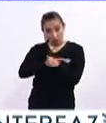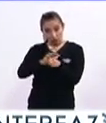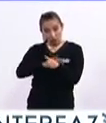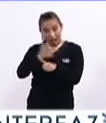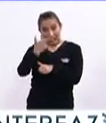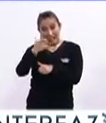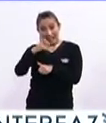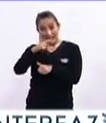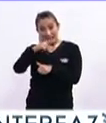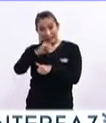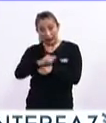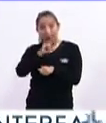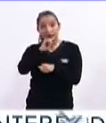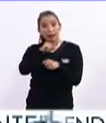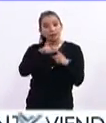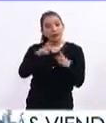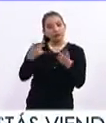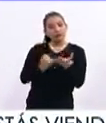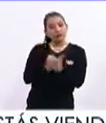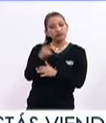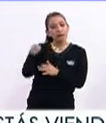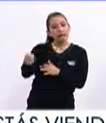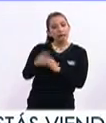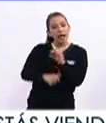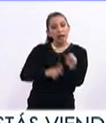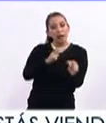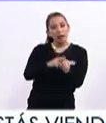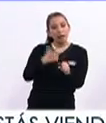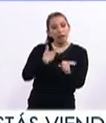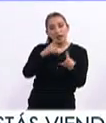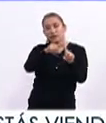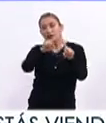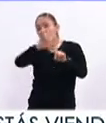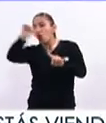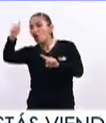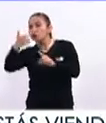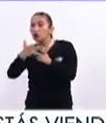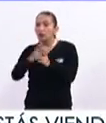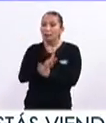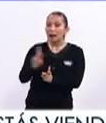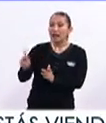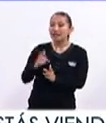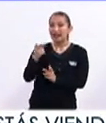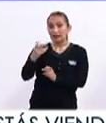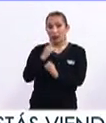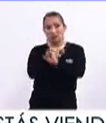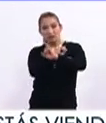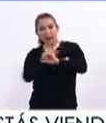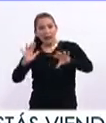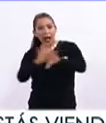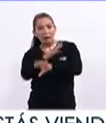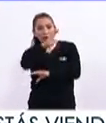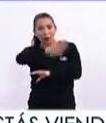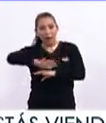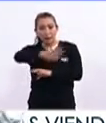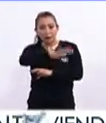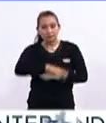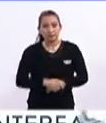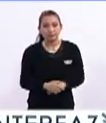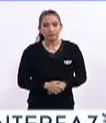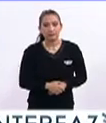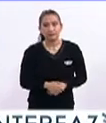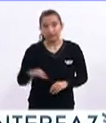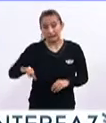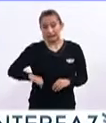nivel genético. Además, determinará si esta especie tiene una variabilidad genética como para resistir a cambios de ambiente.